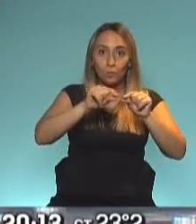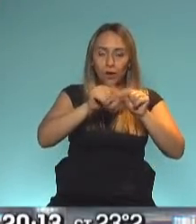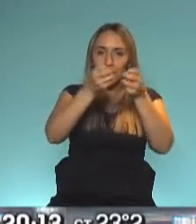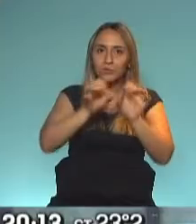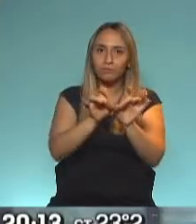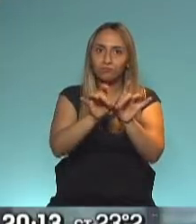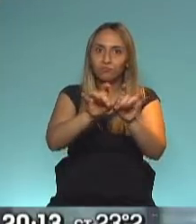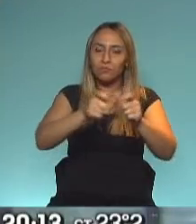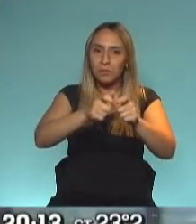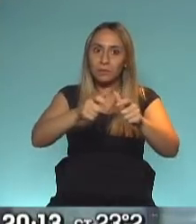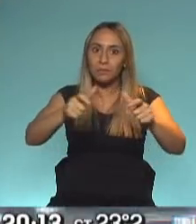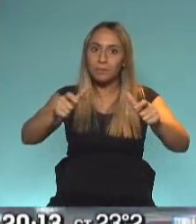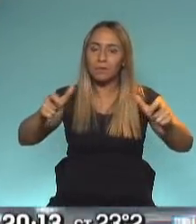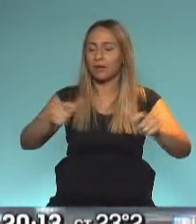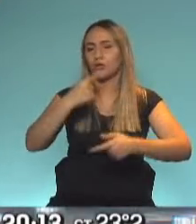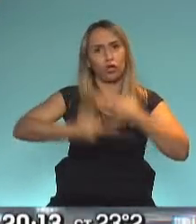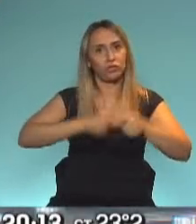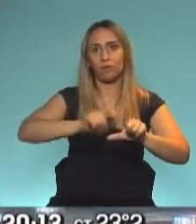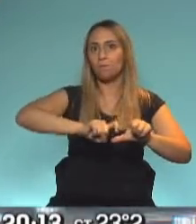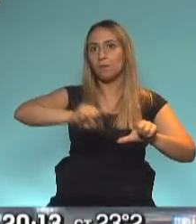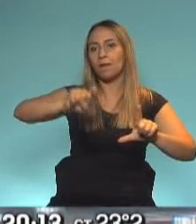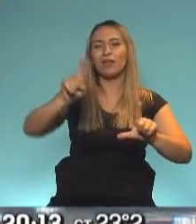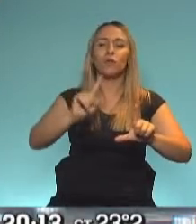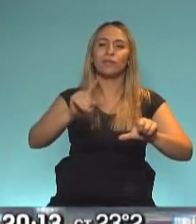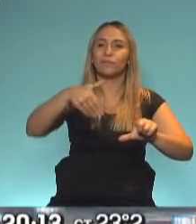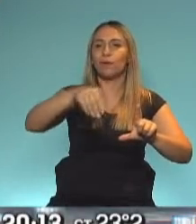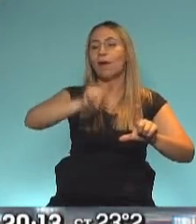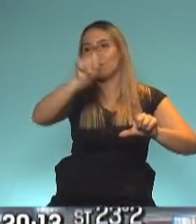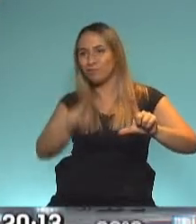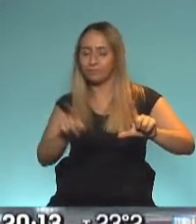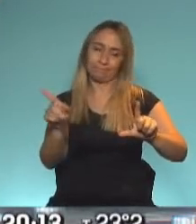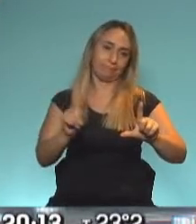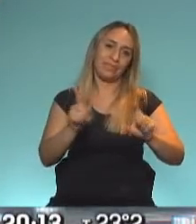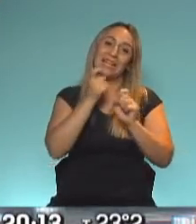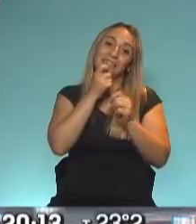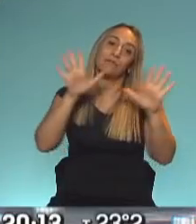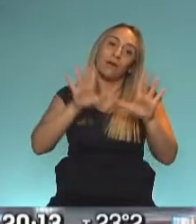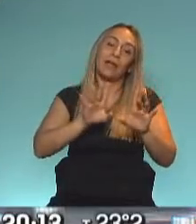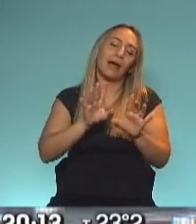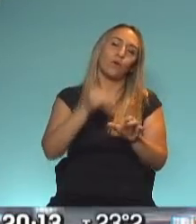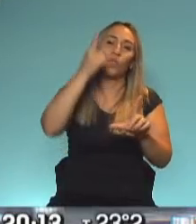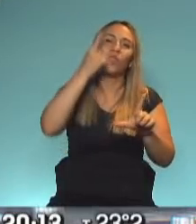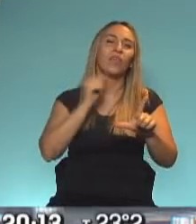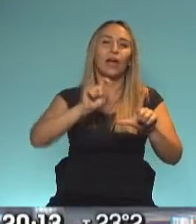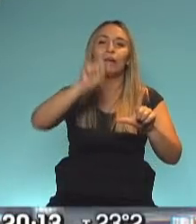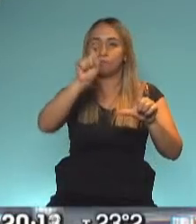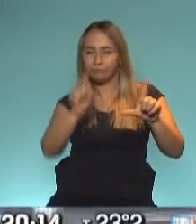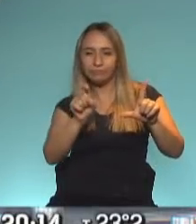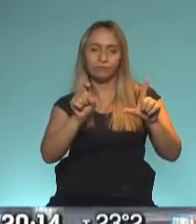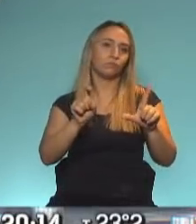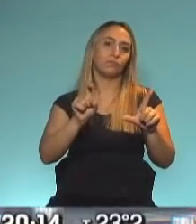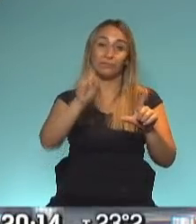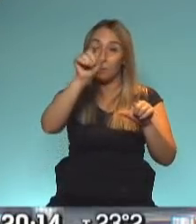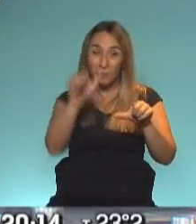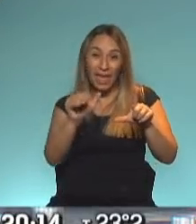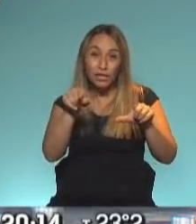subir. Sí, así que es. Si en los días venideros, en algún día tenemos una cifra más baja, será simplemente por una menor cantidad de testeos,